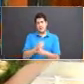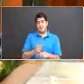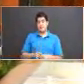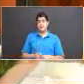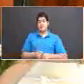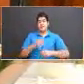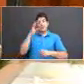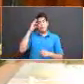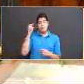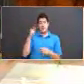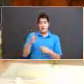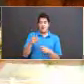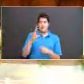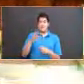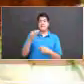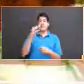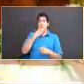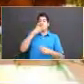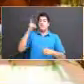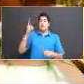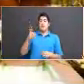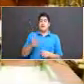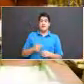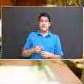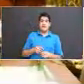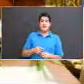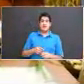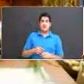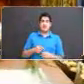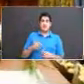Porque es algo que Dios se los va a tomar en cuenta.